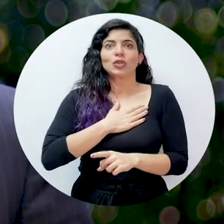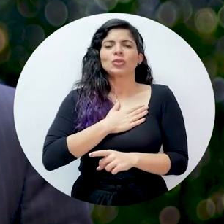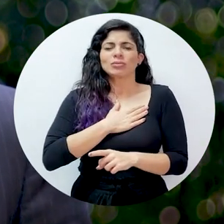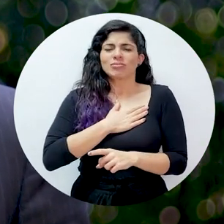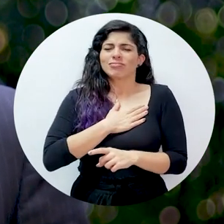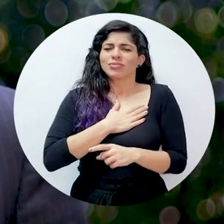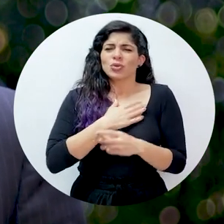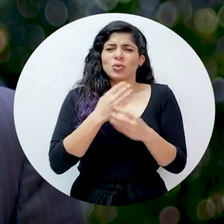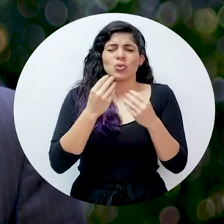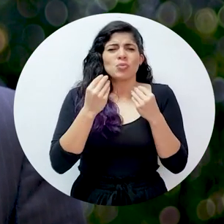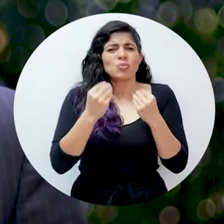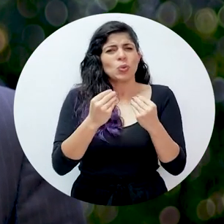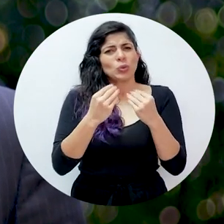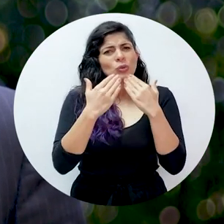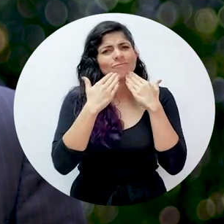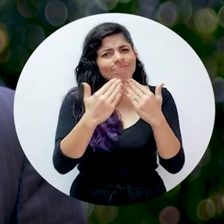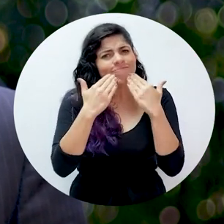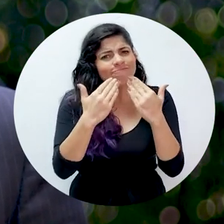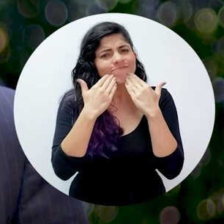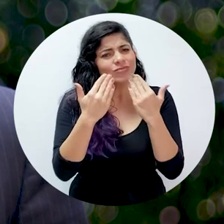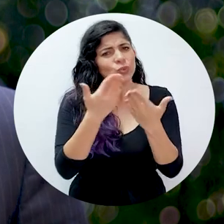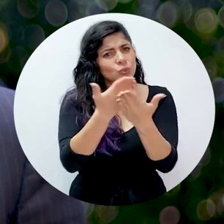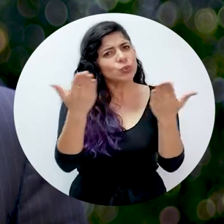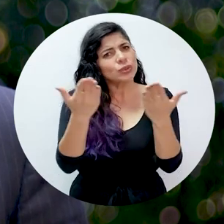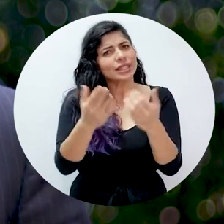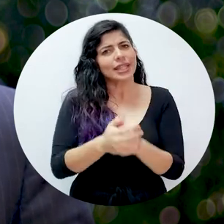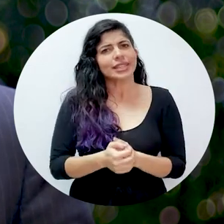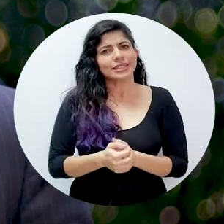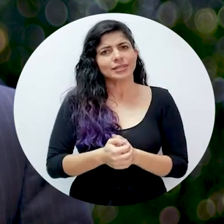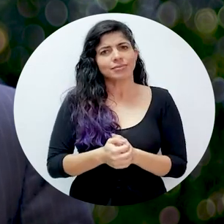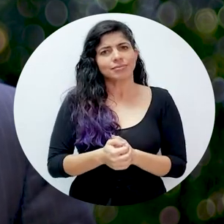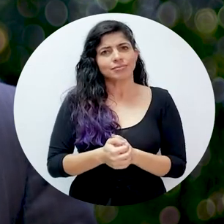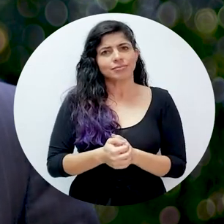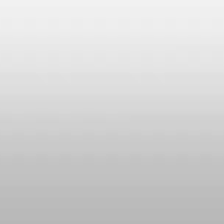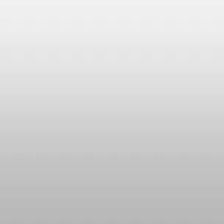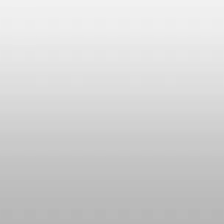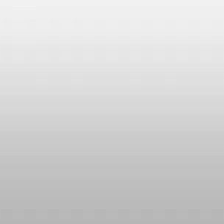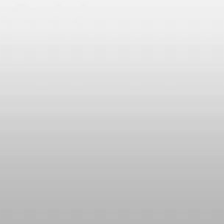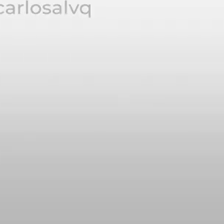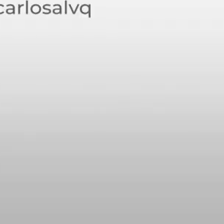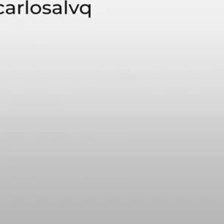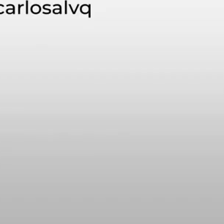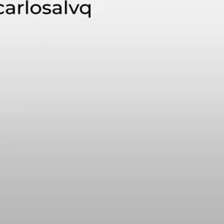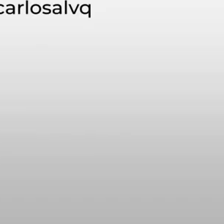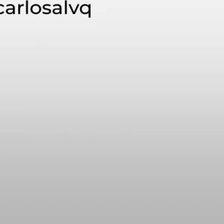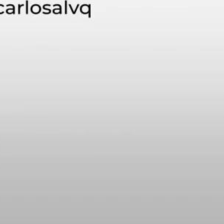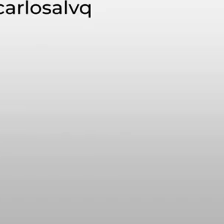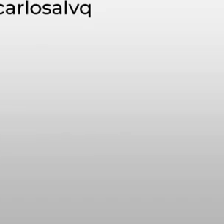persona tenemos muchísimo que agradecerles a ustedes.